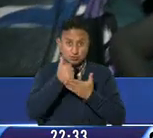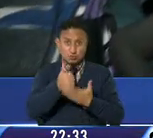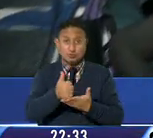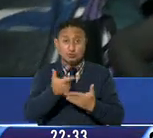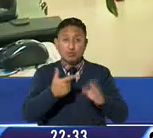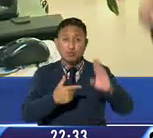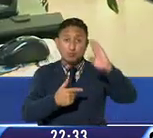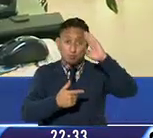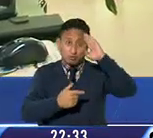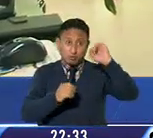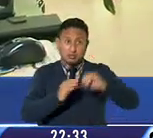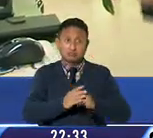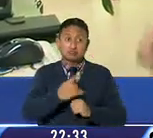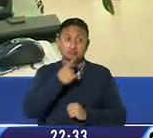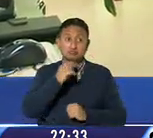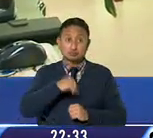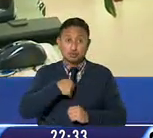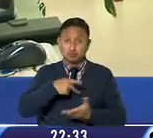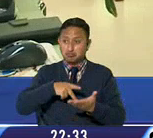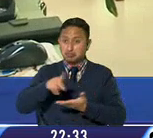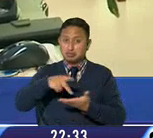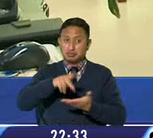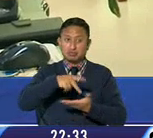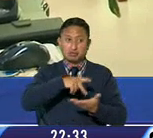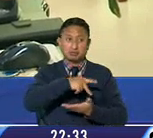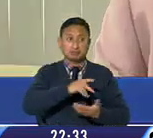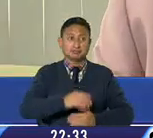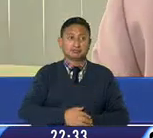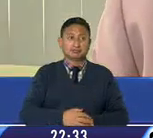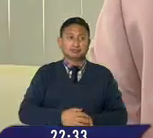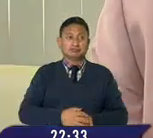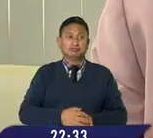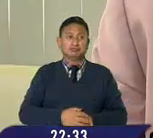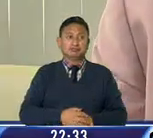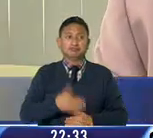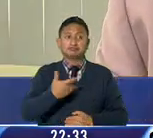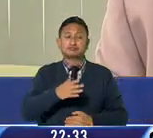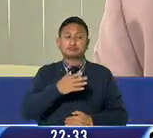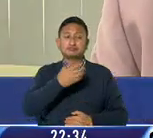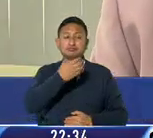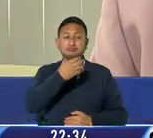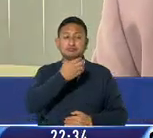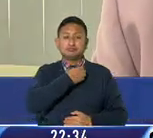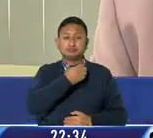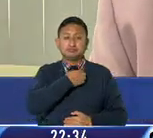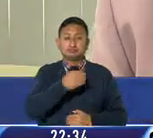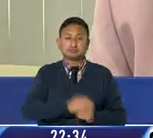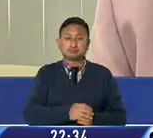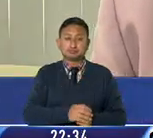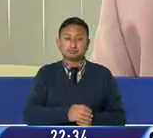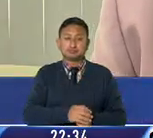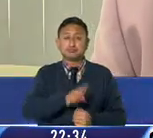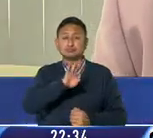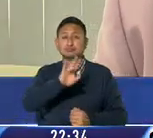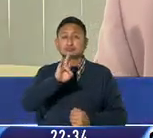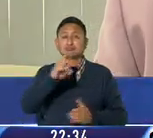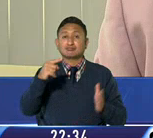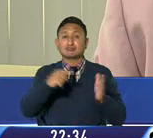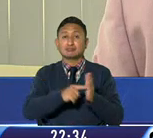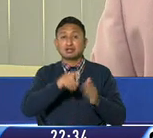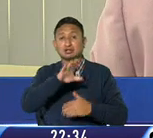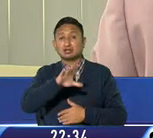Nacional asegura estar cubriendo todos los gastos necesarios. Agosto, la cuenta asciende a la cantidad de